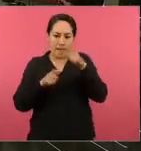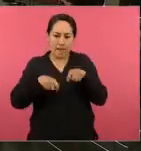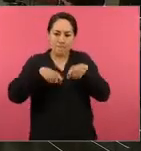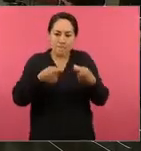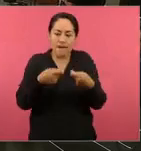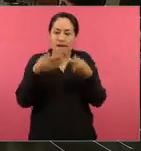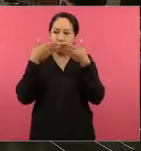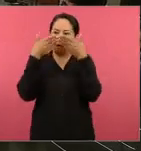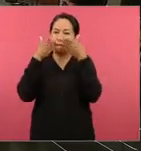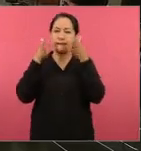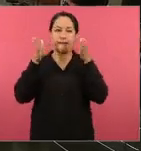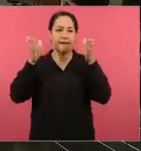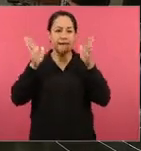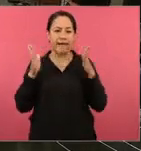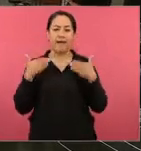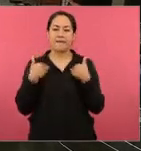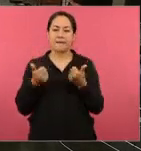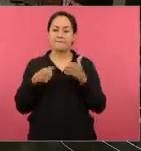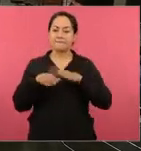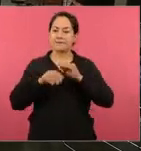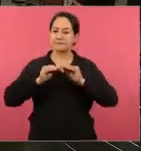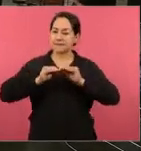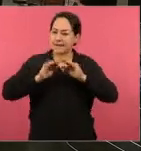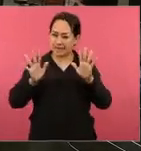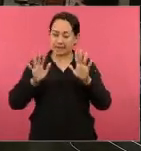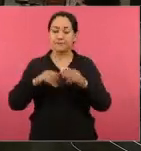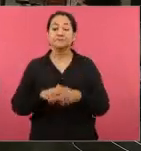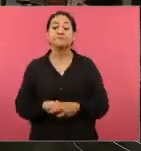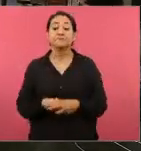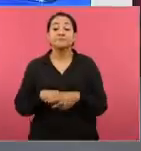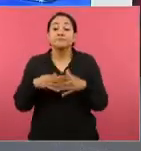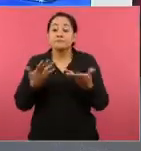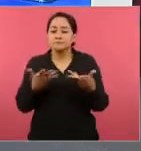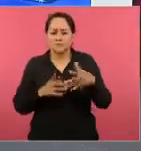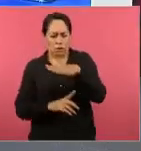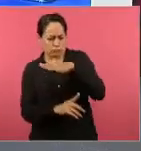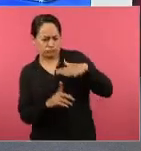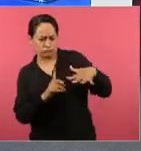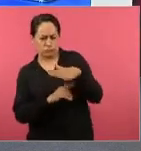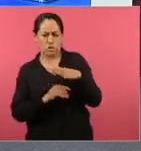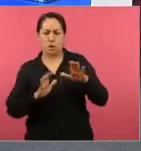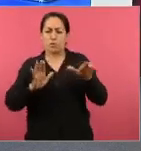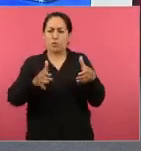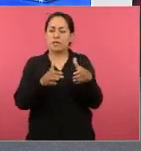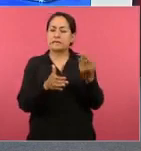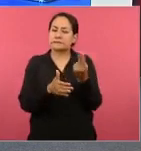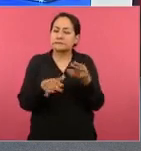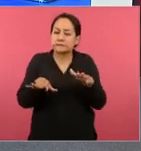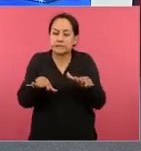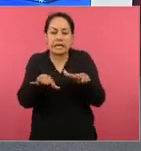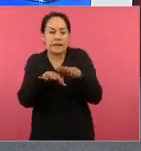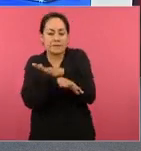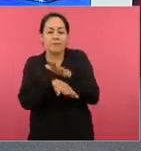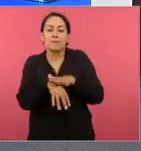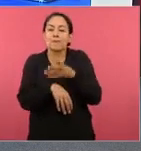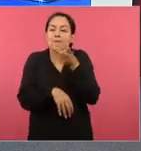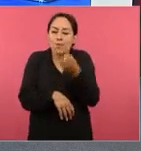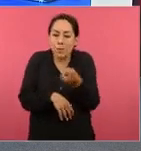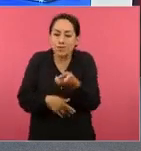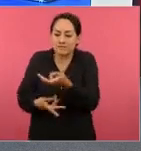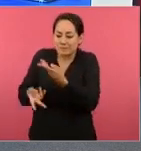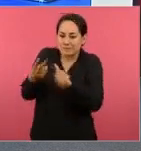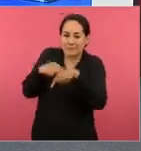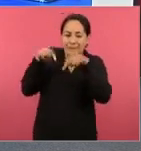muchas formas. La transformación de nuestra comunidad, eso es lo que queremos. Por eso estamos aquí. Nosotros formamos parte de